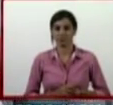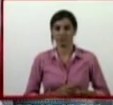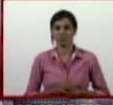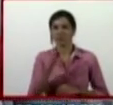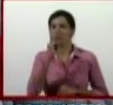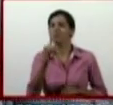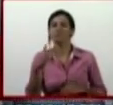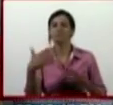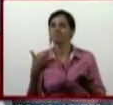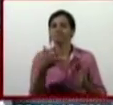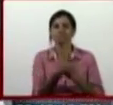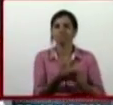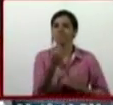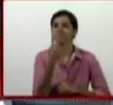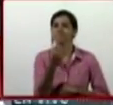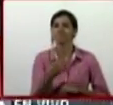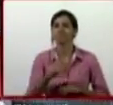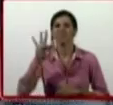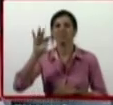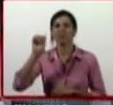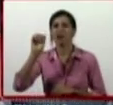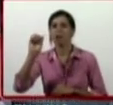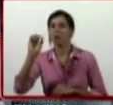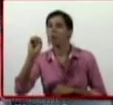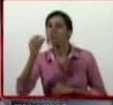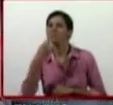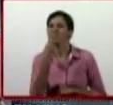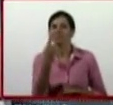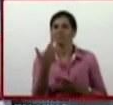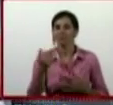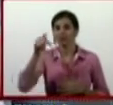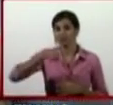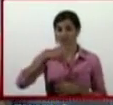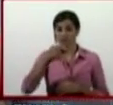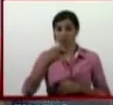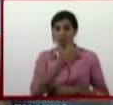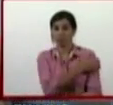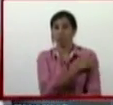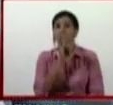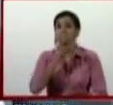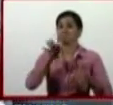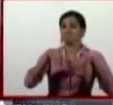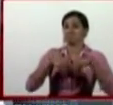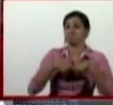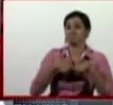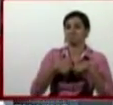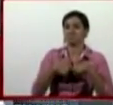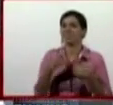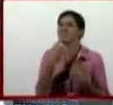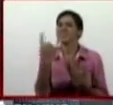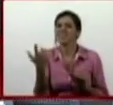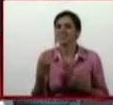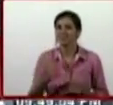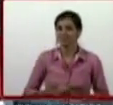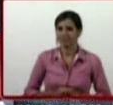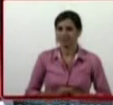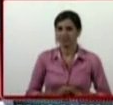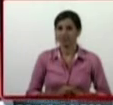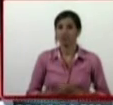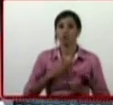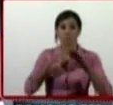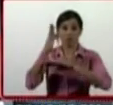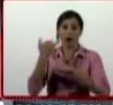Noticia. ¿Ah? Aquí no, la burguesía se queda callada. La gran noticia, pues. Yo voy para Roma